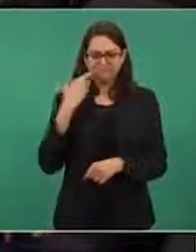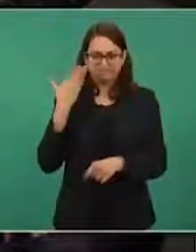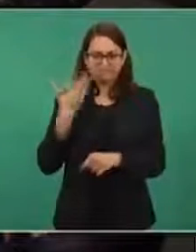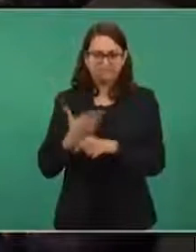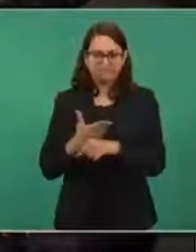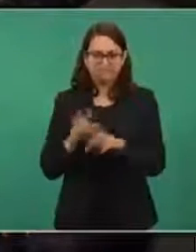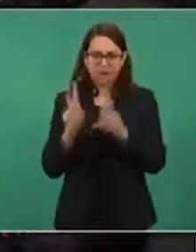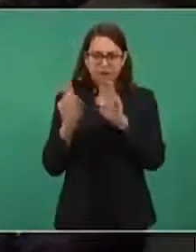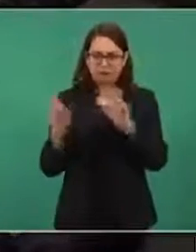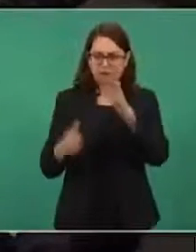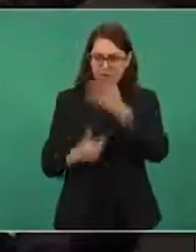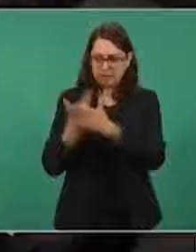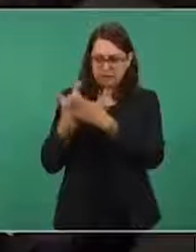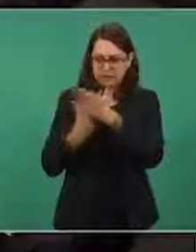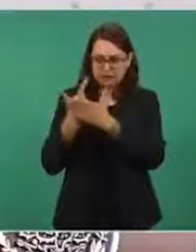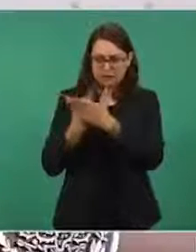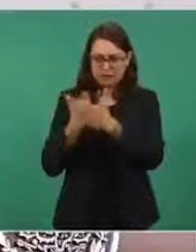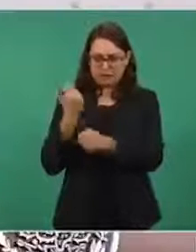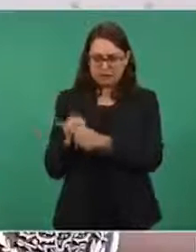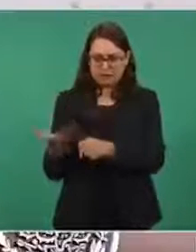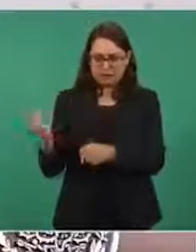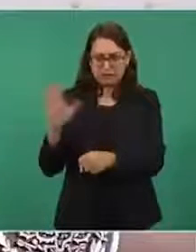financiero muy